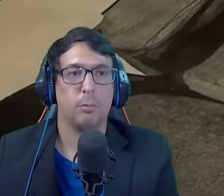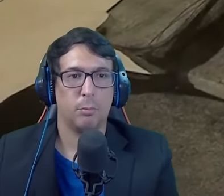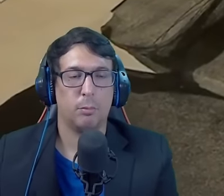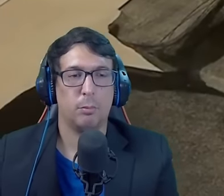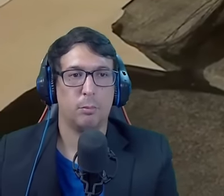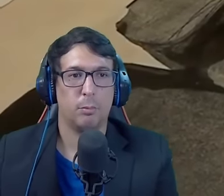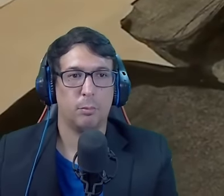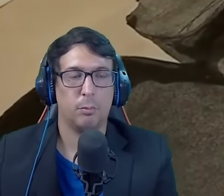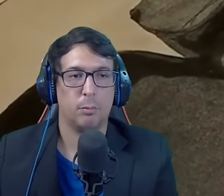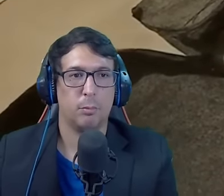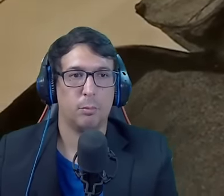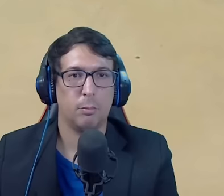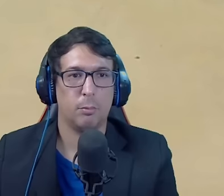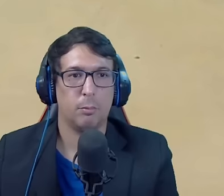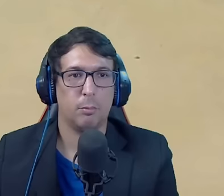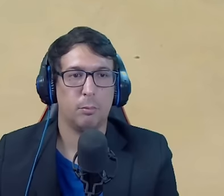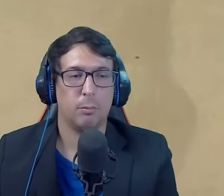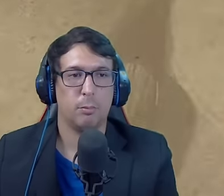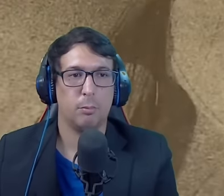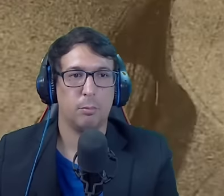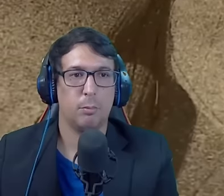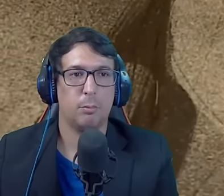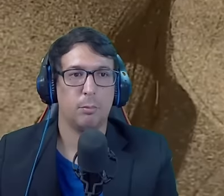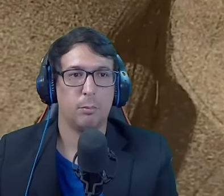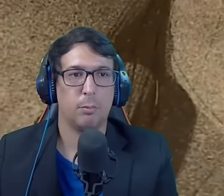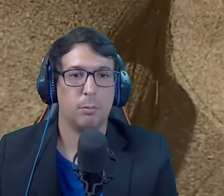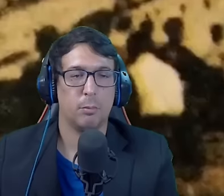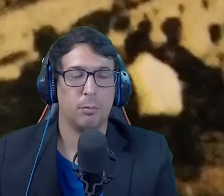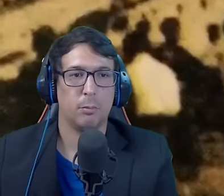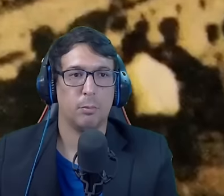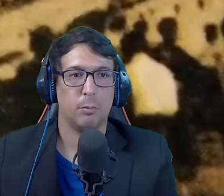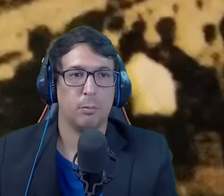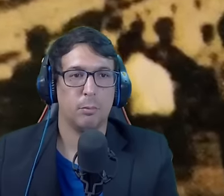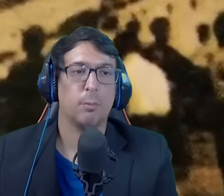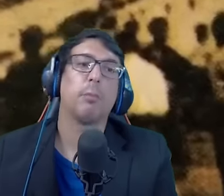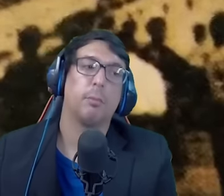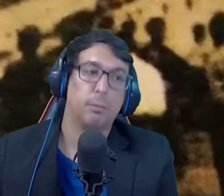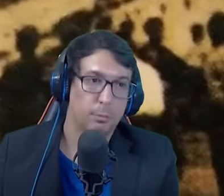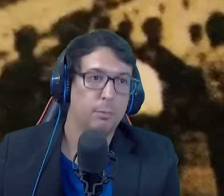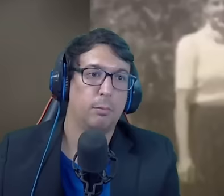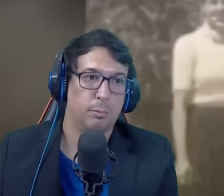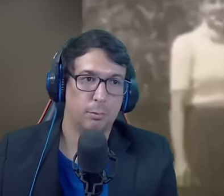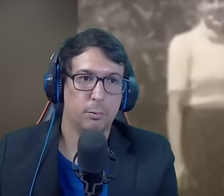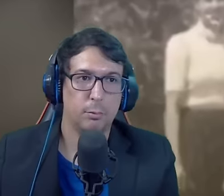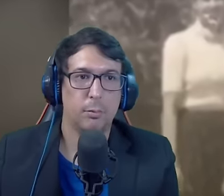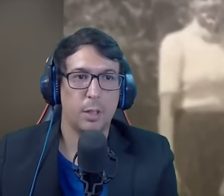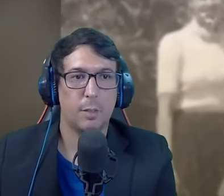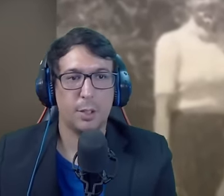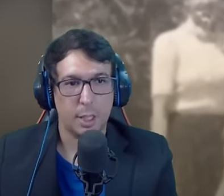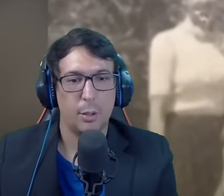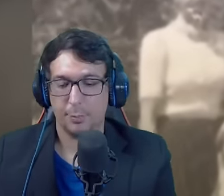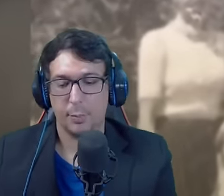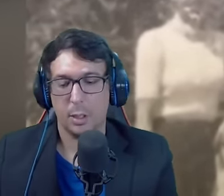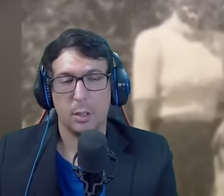donaciones de Neruda, y que de seguro fue uno de sus objetos más queridos, están unas obras de Roser Bru, la joven que con 16 años viajó